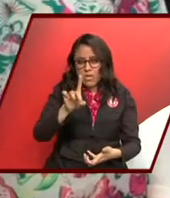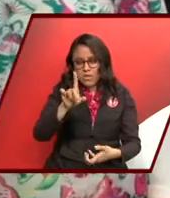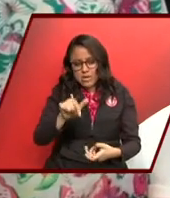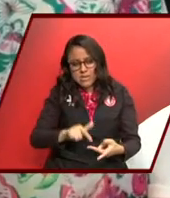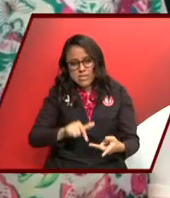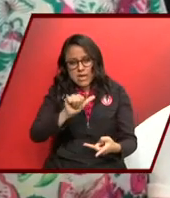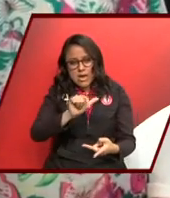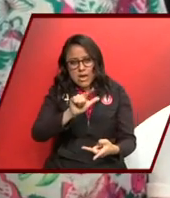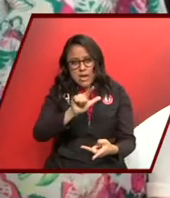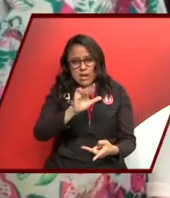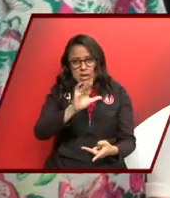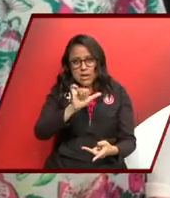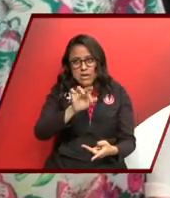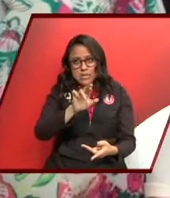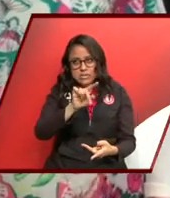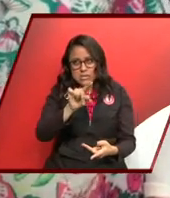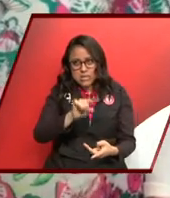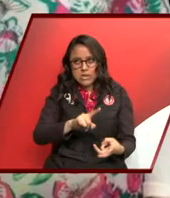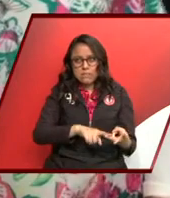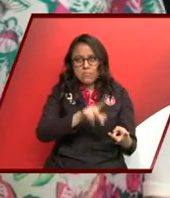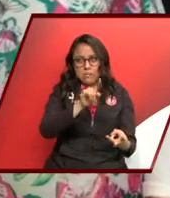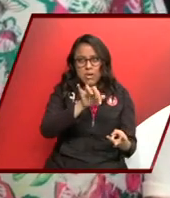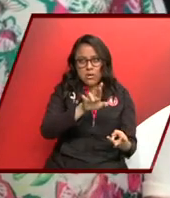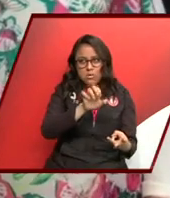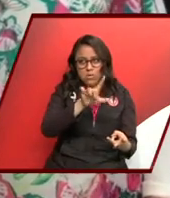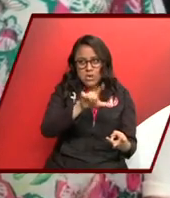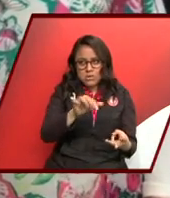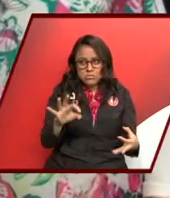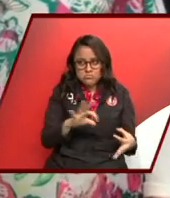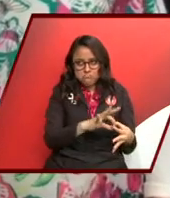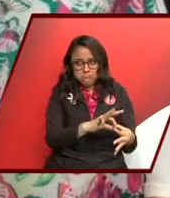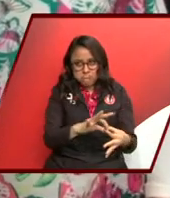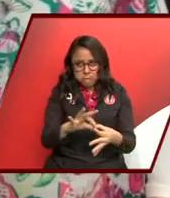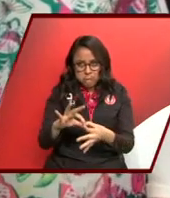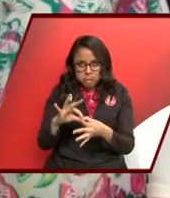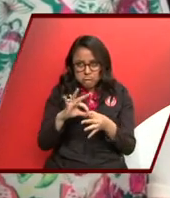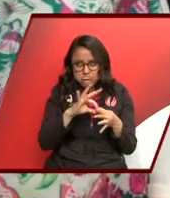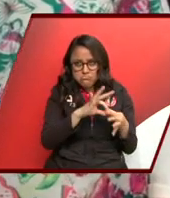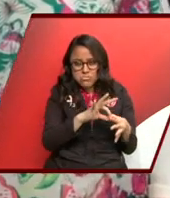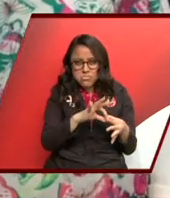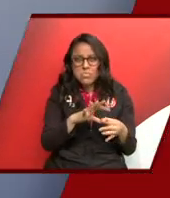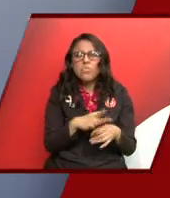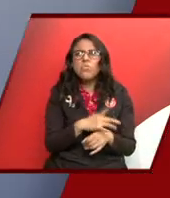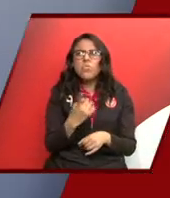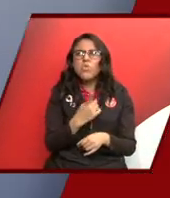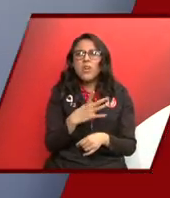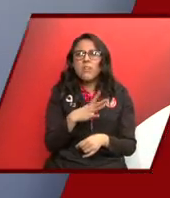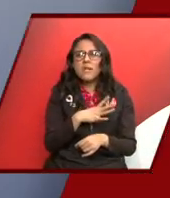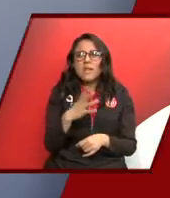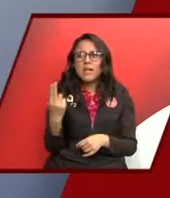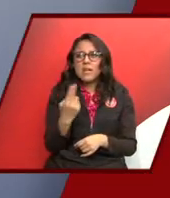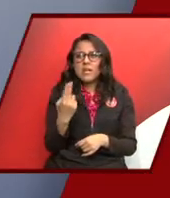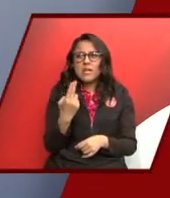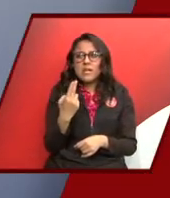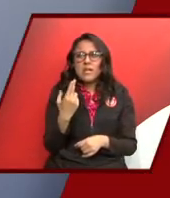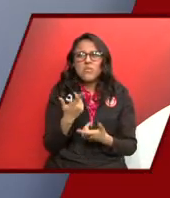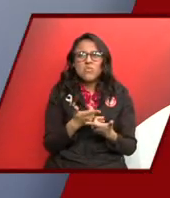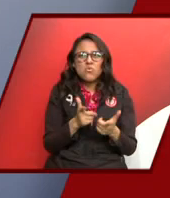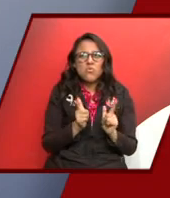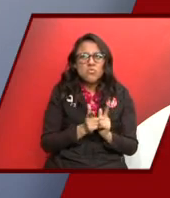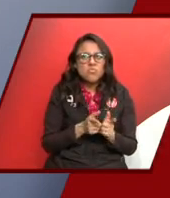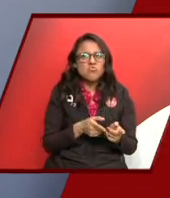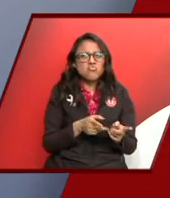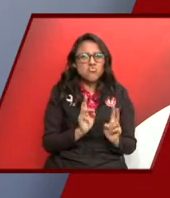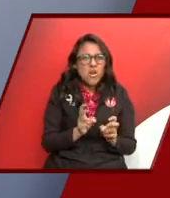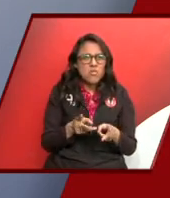y Pérgola somos unos vecinos muy unidos, que nos hemos unido por la necesidad de la delincuencia que se